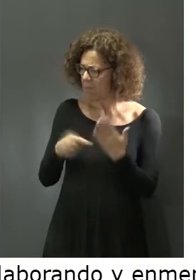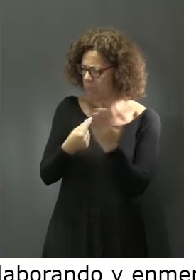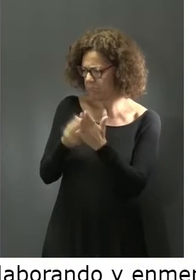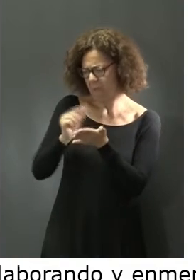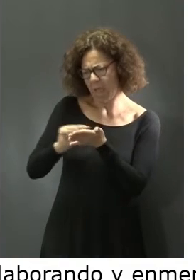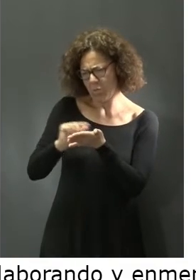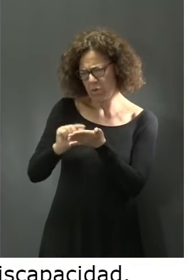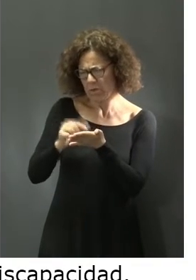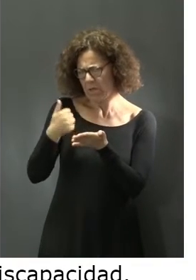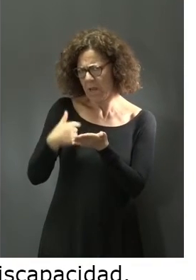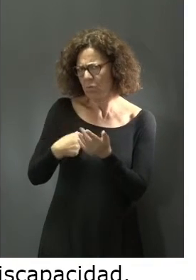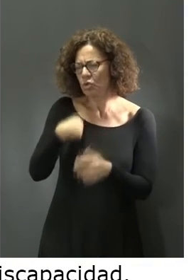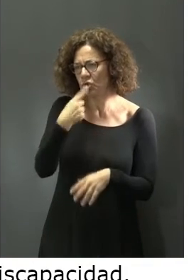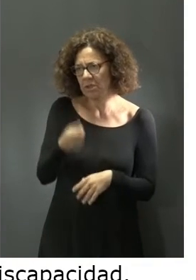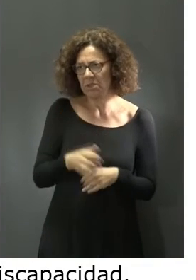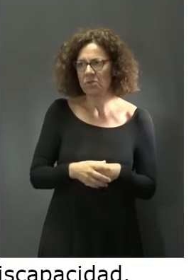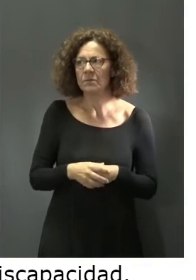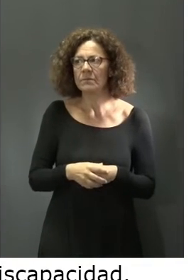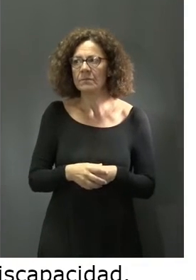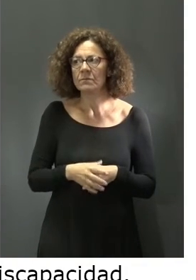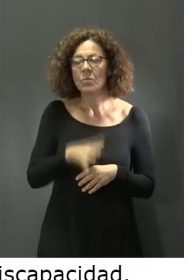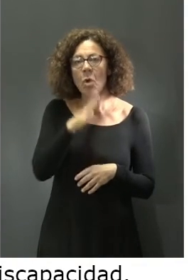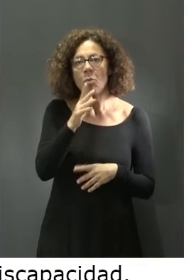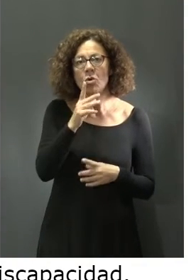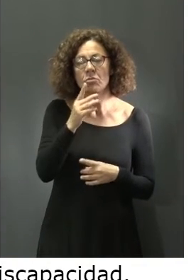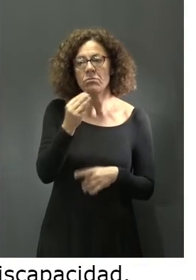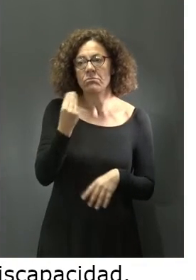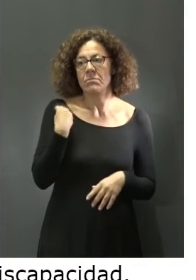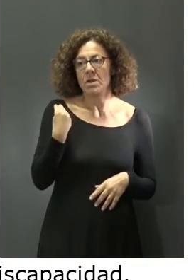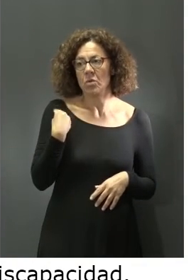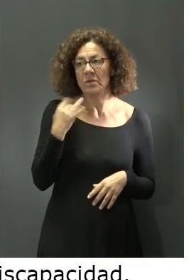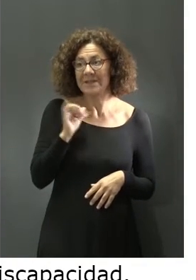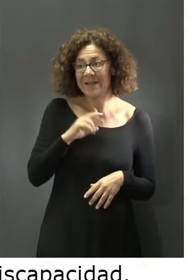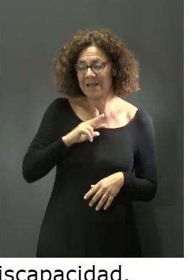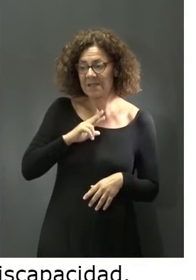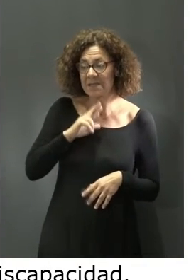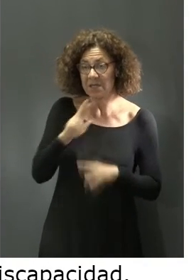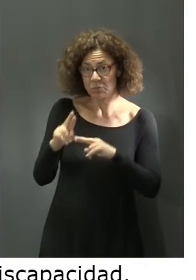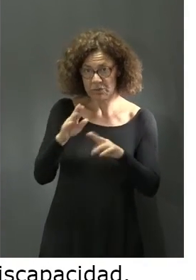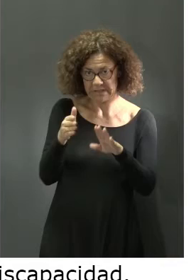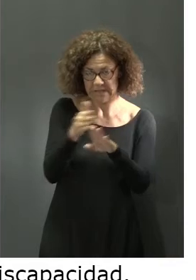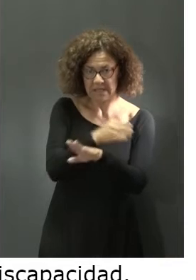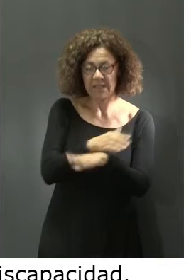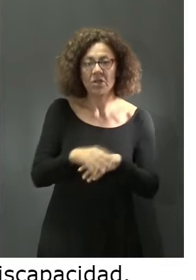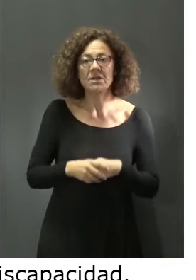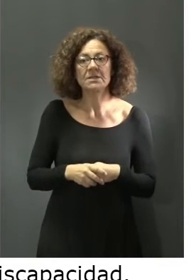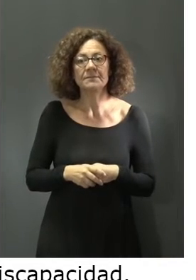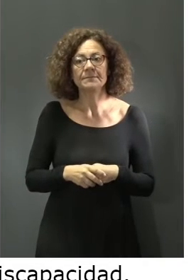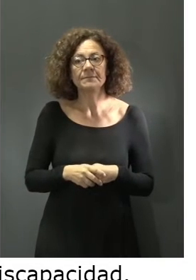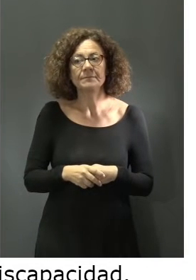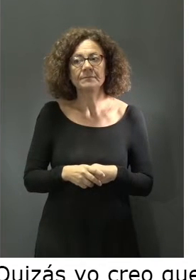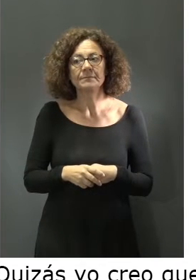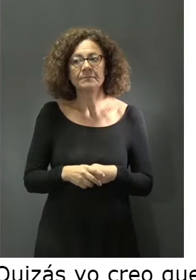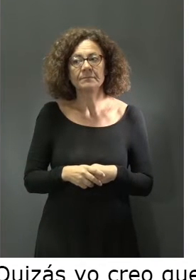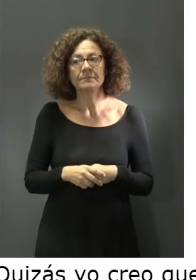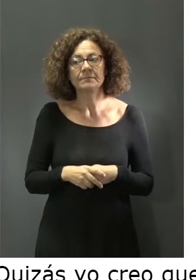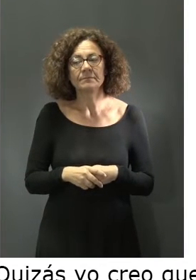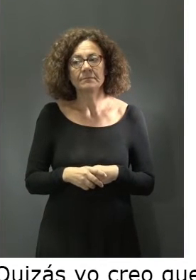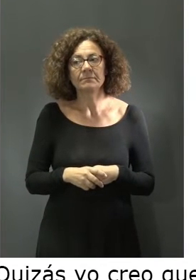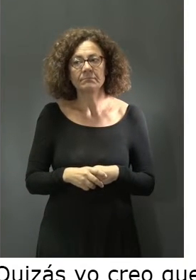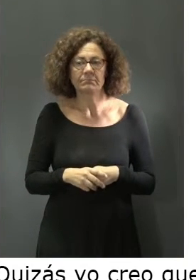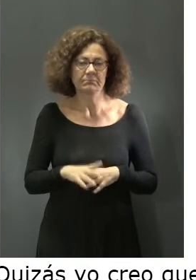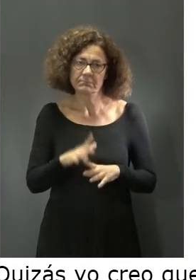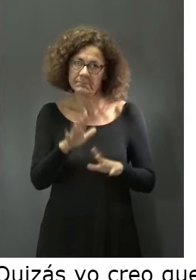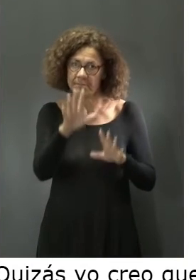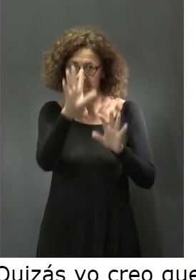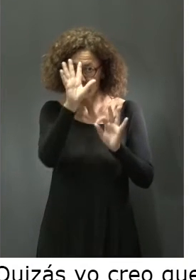¿no? A través de las preguntas y contestaciones anteriores, Santiago. Desde luego